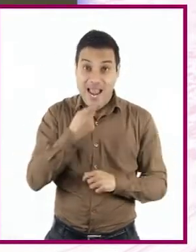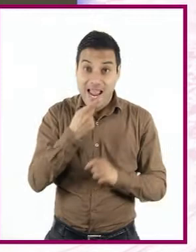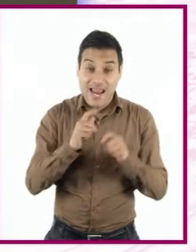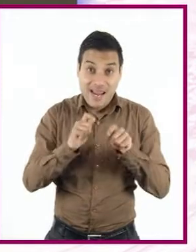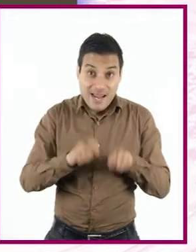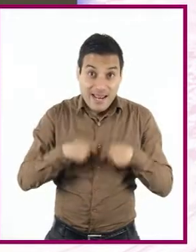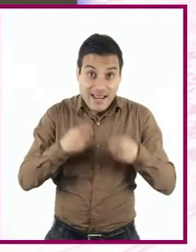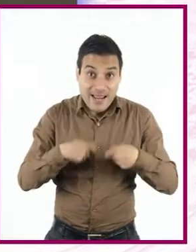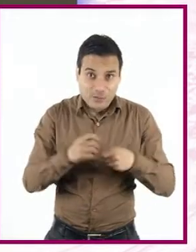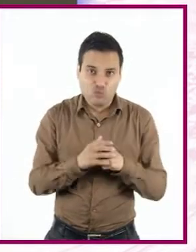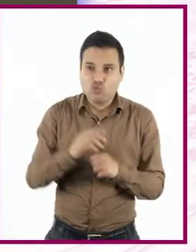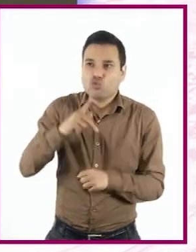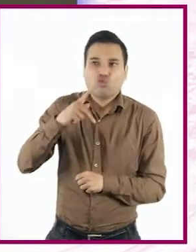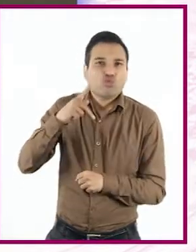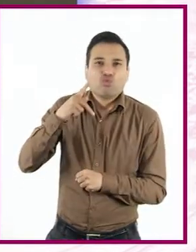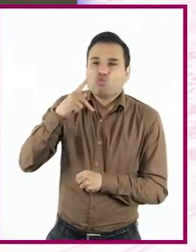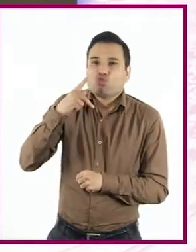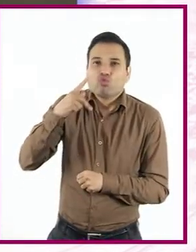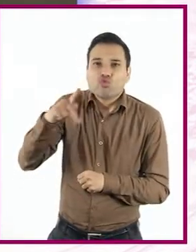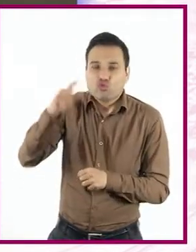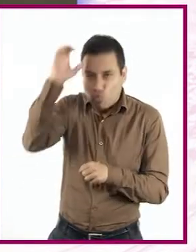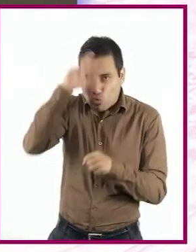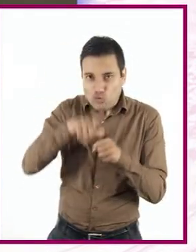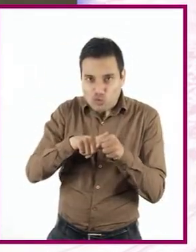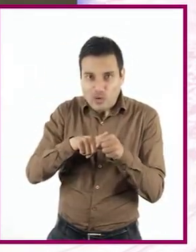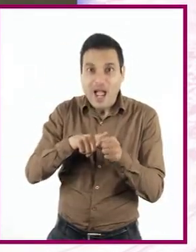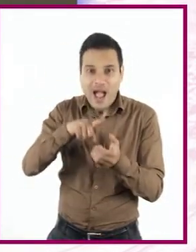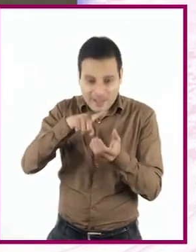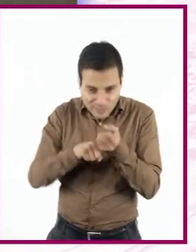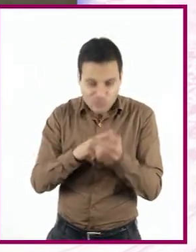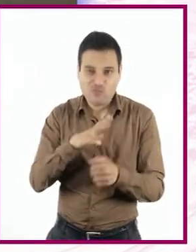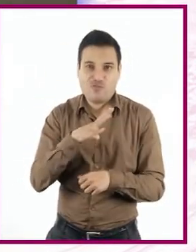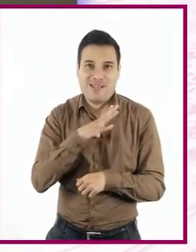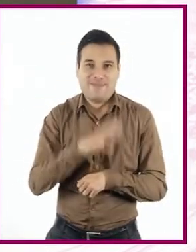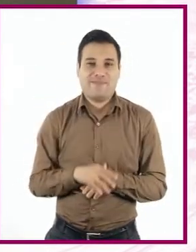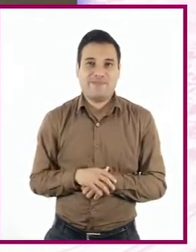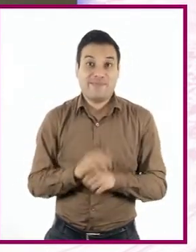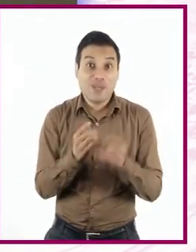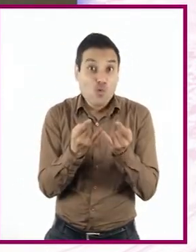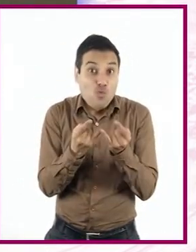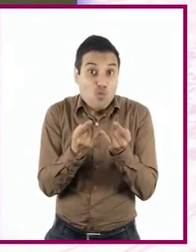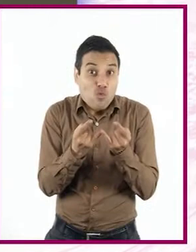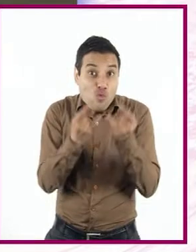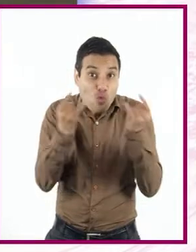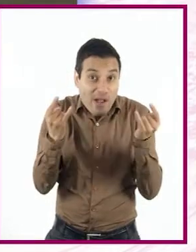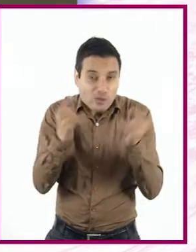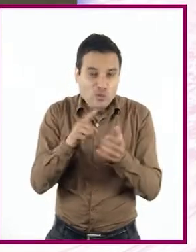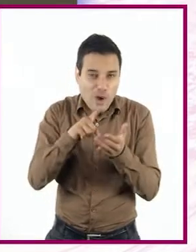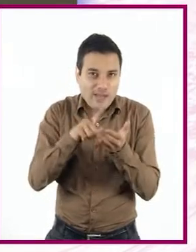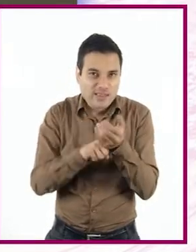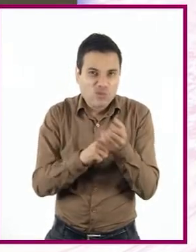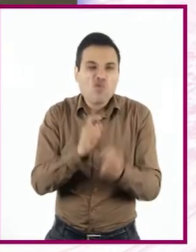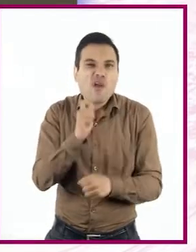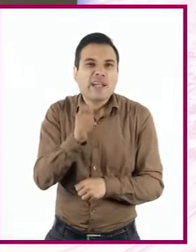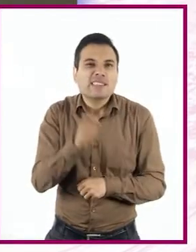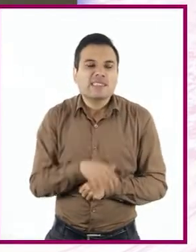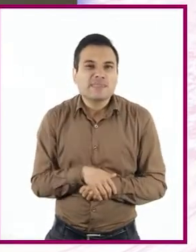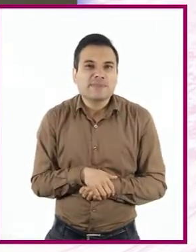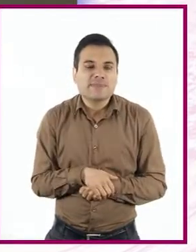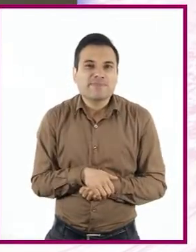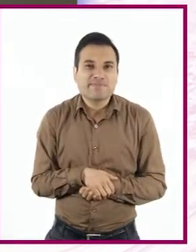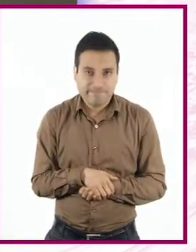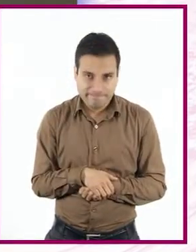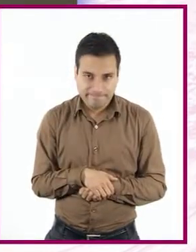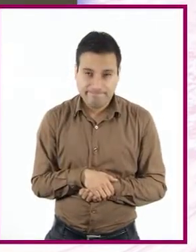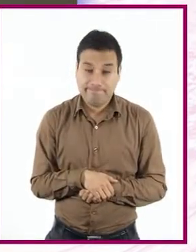la cosmovisión específica de la comunidad. Los cuentos nos demuestran que el bien de uno es